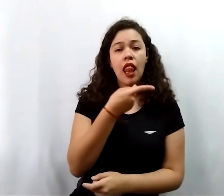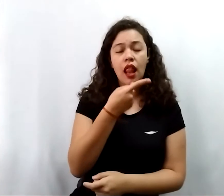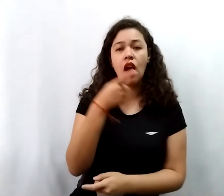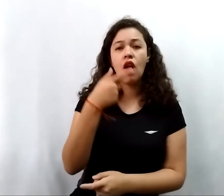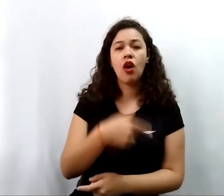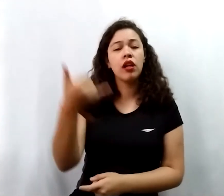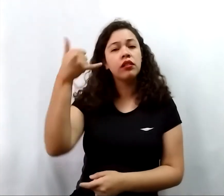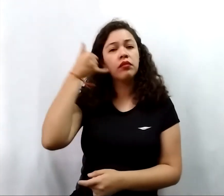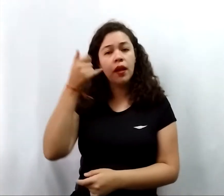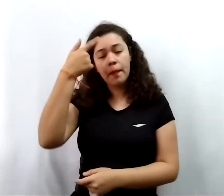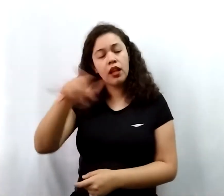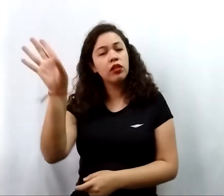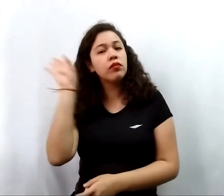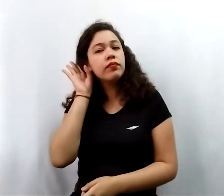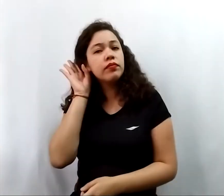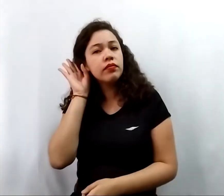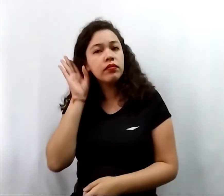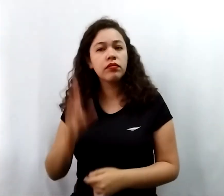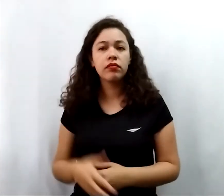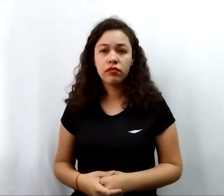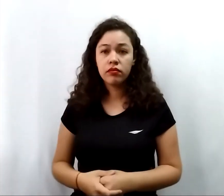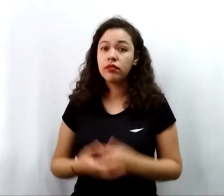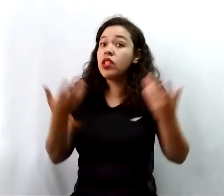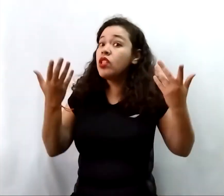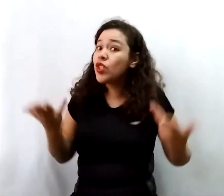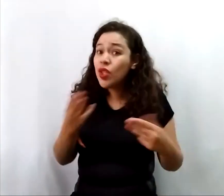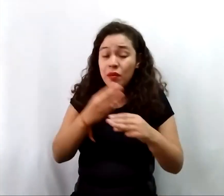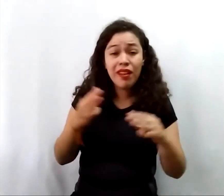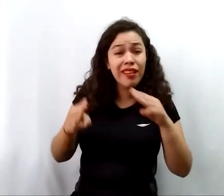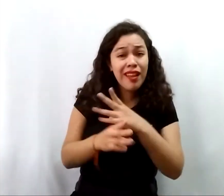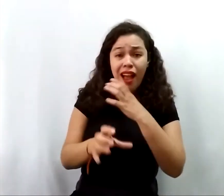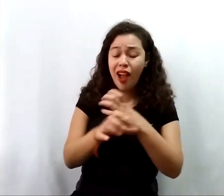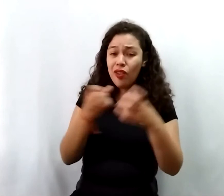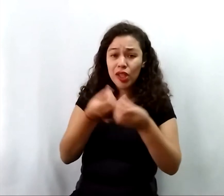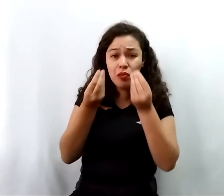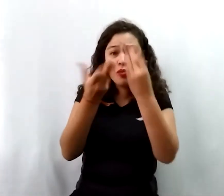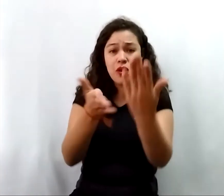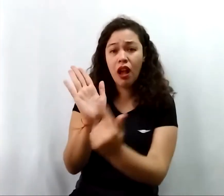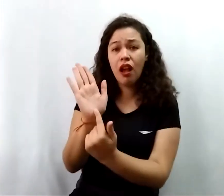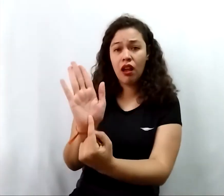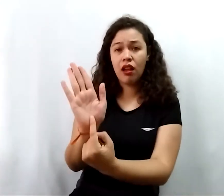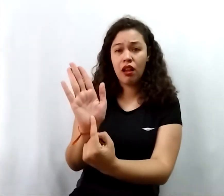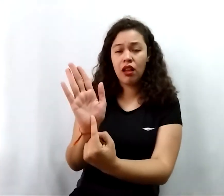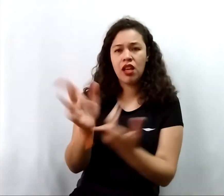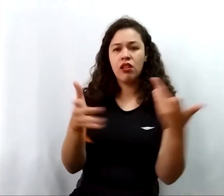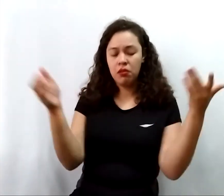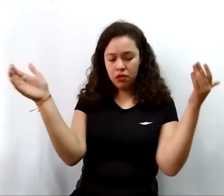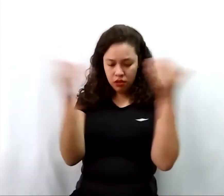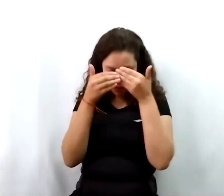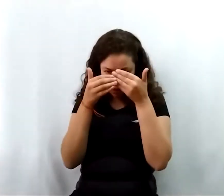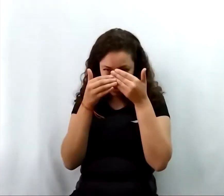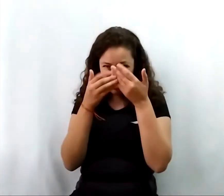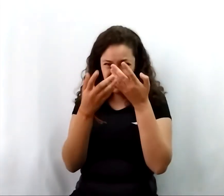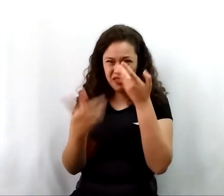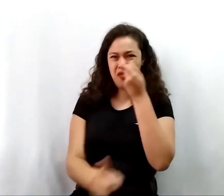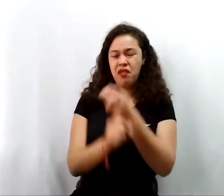teléfono aquí para que tú estés escuchando. Le di las herramientas, le di la posibilidad y no me enfrasqué en una guerra